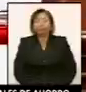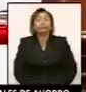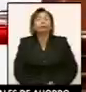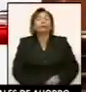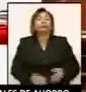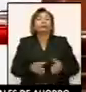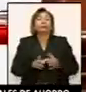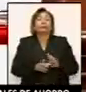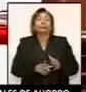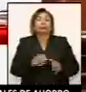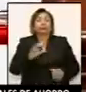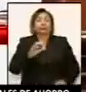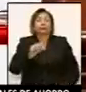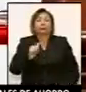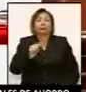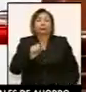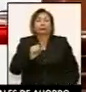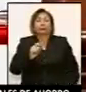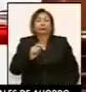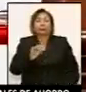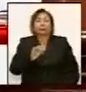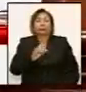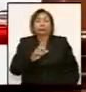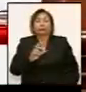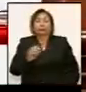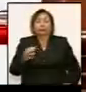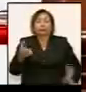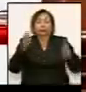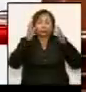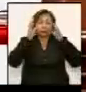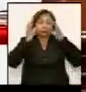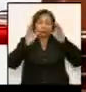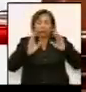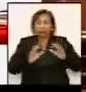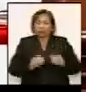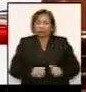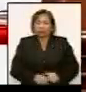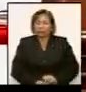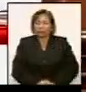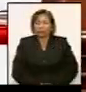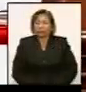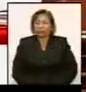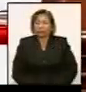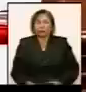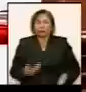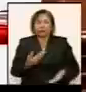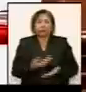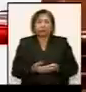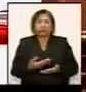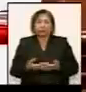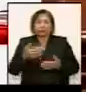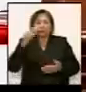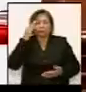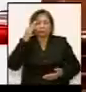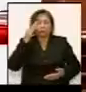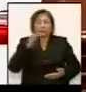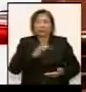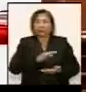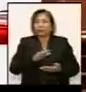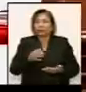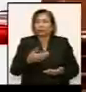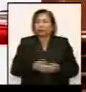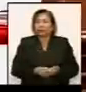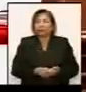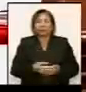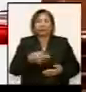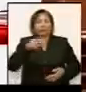del congresista Tucto Castillo, el Congreso de la República acuerda expresar un ferviente y afectuoso saludo a todos los